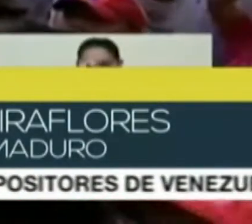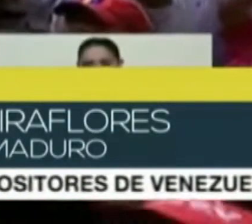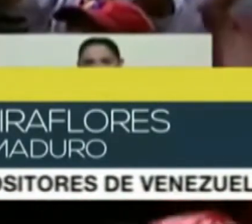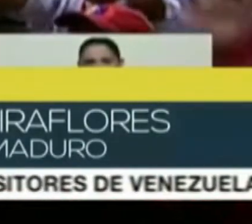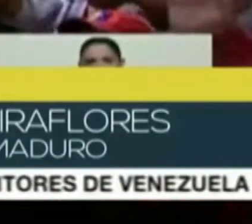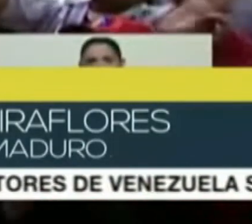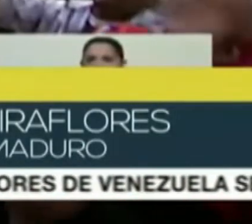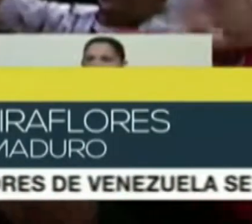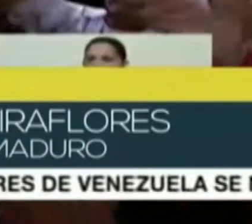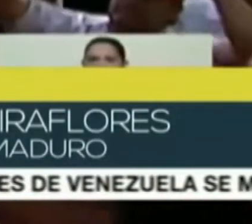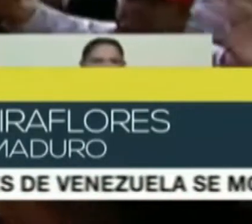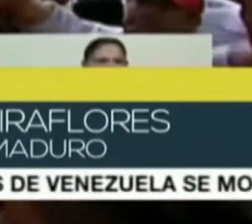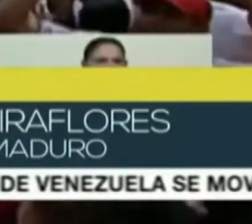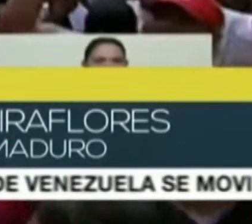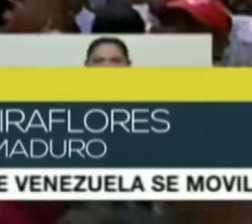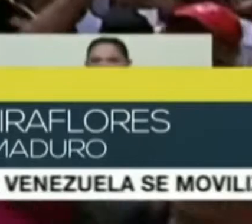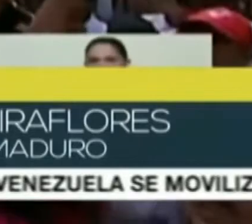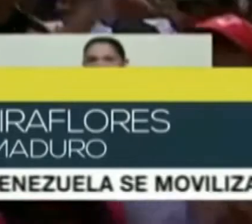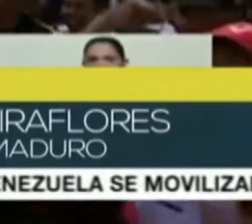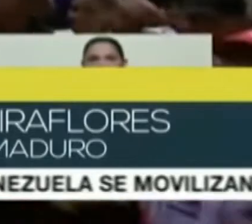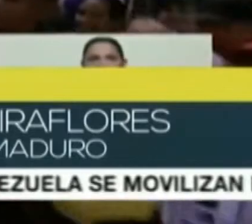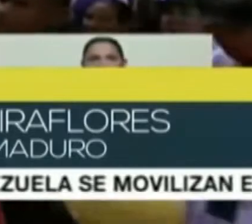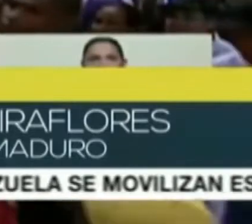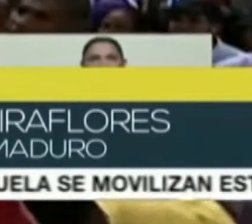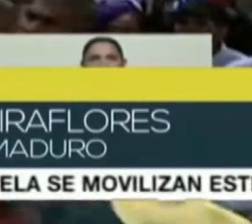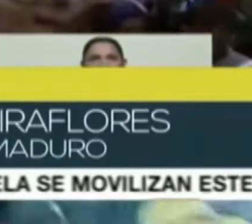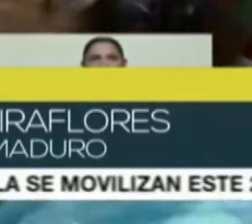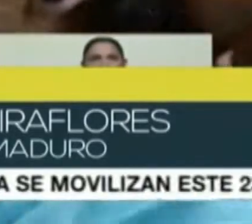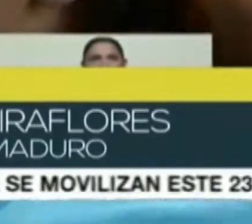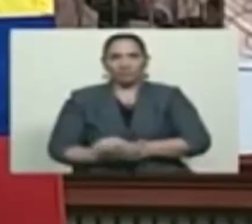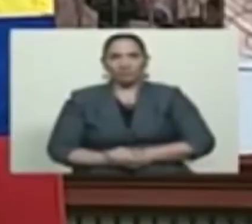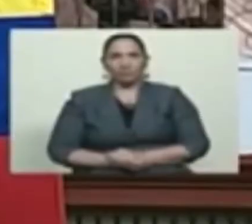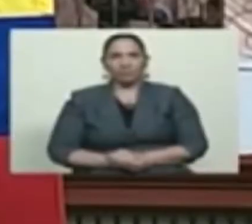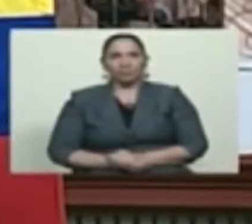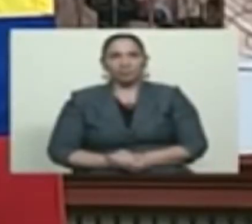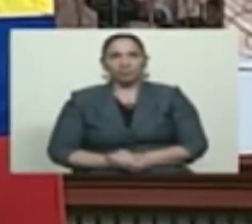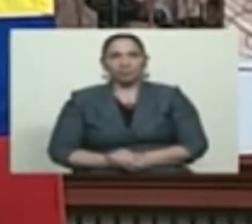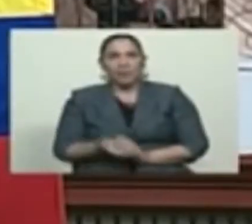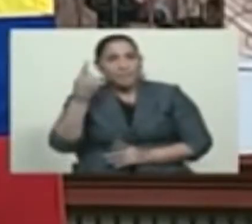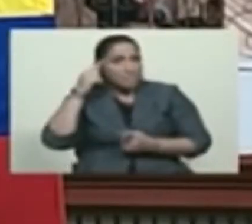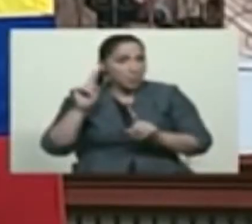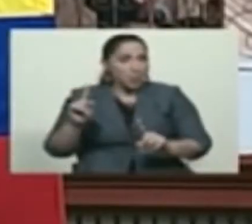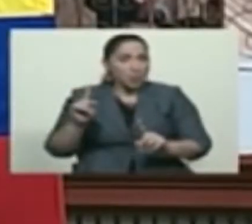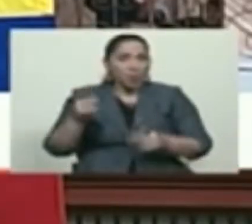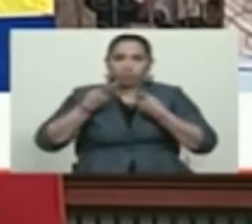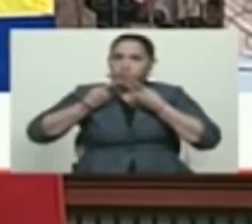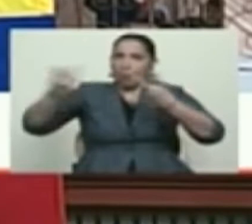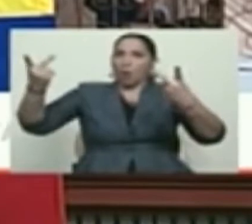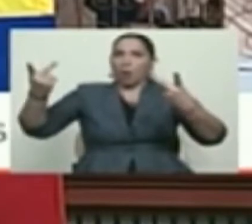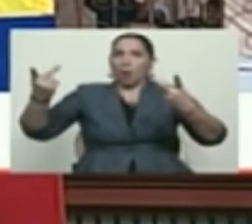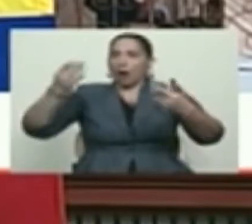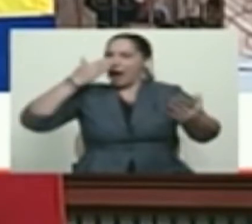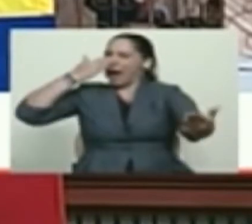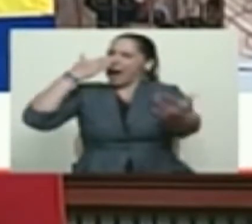en Venezuela. Solo el pueblo pone, solo el pueblo quita. Por eso anuncio ante